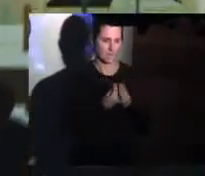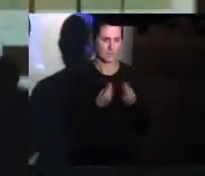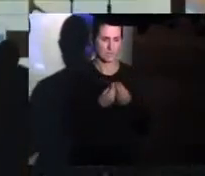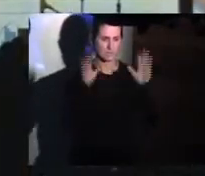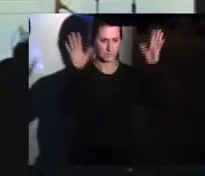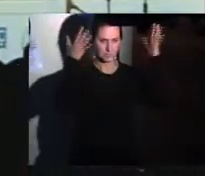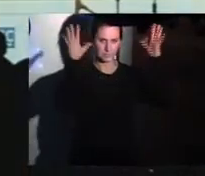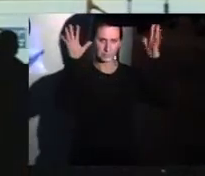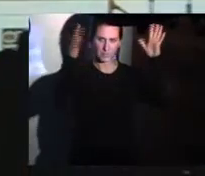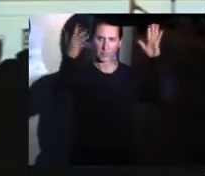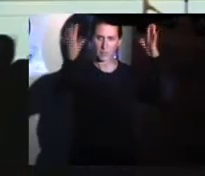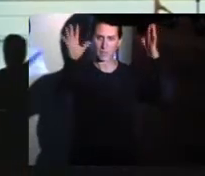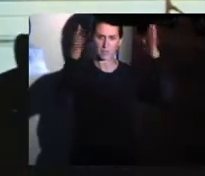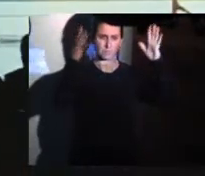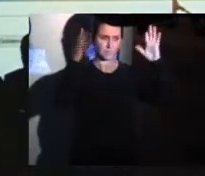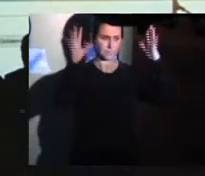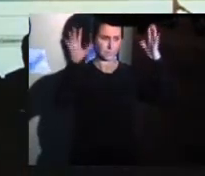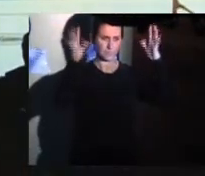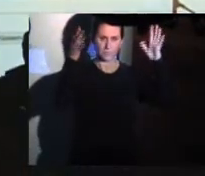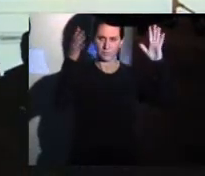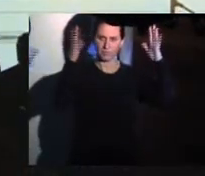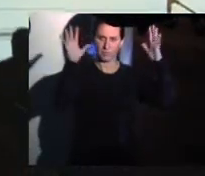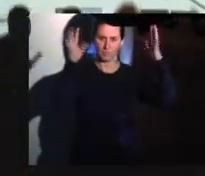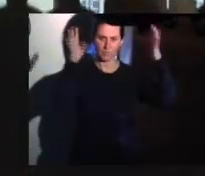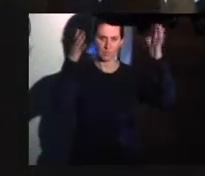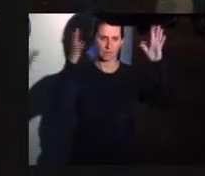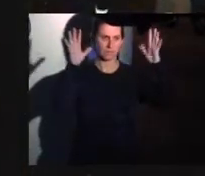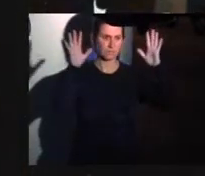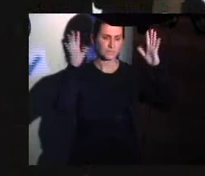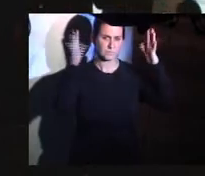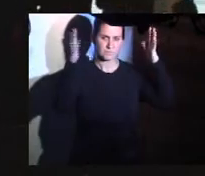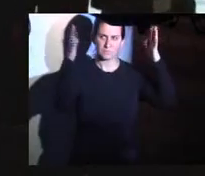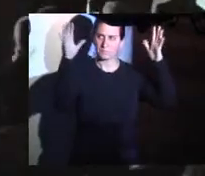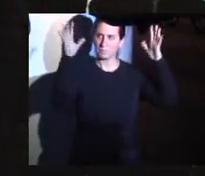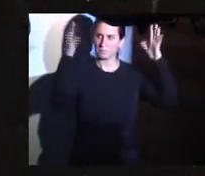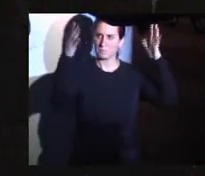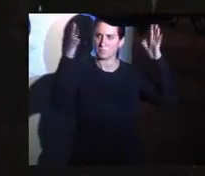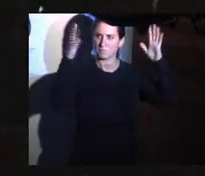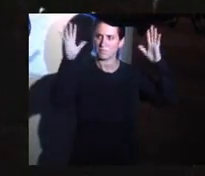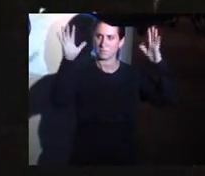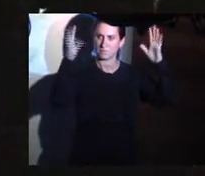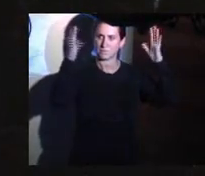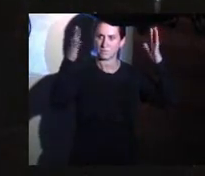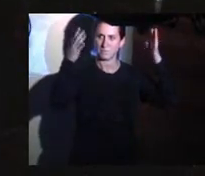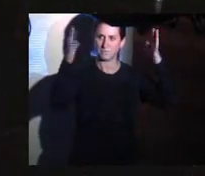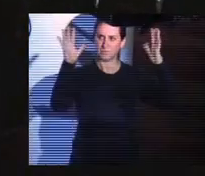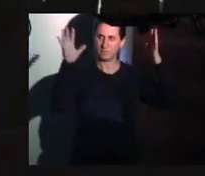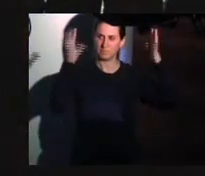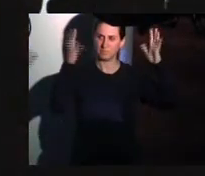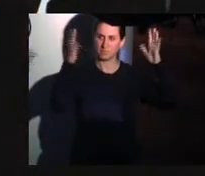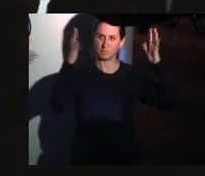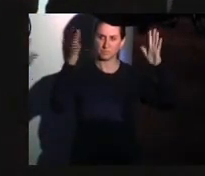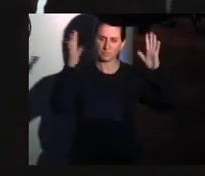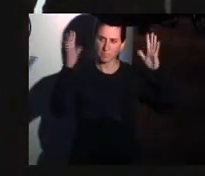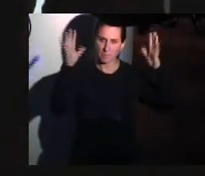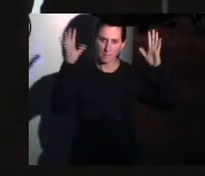Así hemos escuchado la palabra a cargo del gobernador de la provincia del Neuquén, doctor Jorge Augusto Zapag, en el marco de